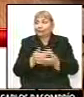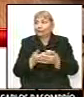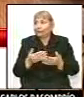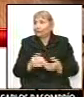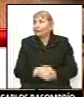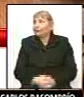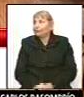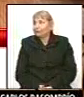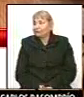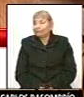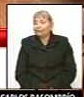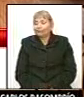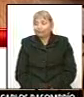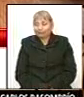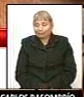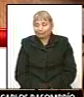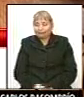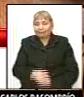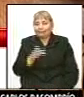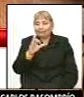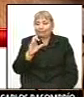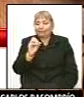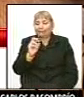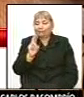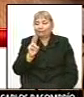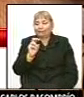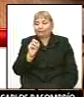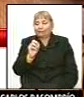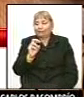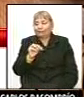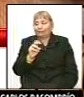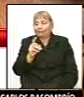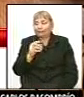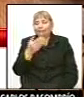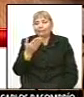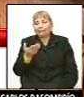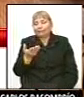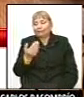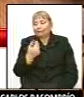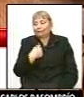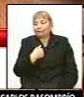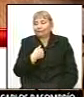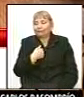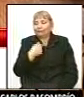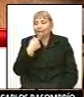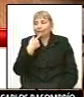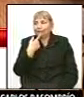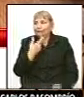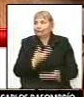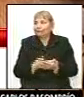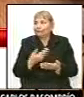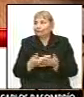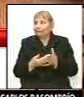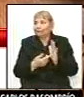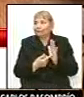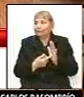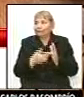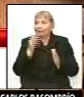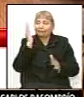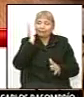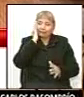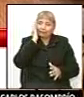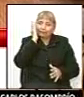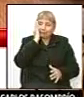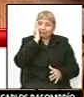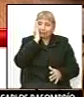sesiones. Gracias. Congresista Foronda, congresista Ceballos. No pretendo hacer un debate, presidente, frente a posiciones que ya sabemos, ¿no? Cuando se